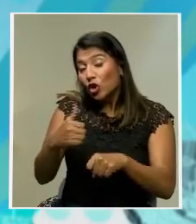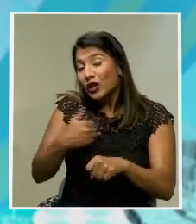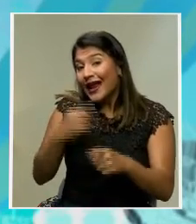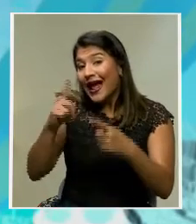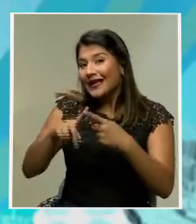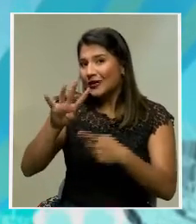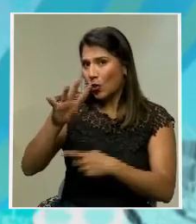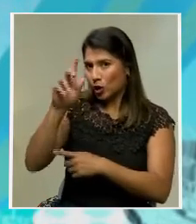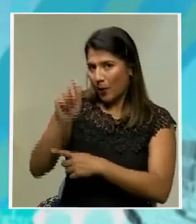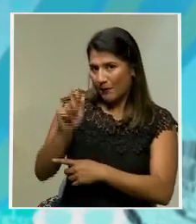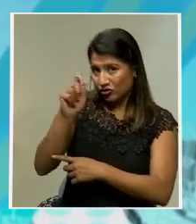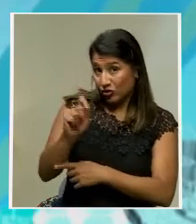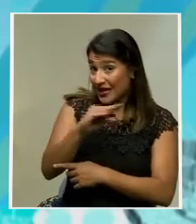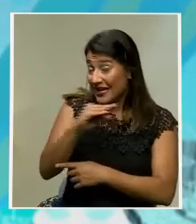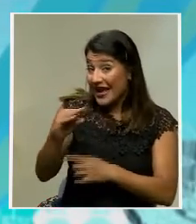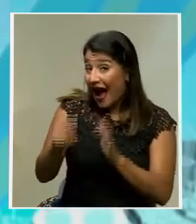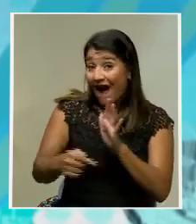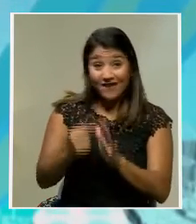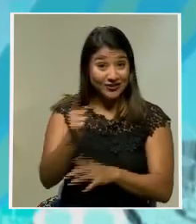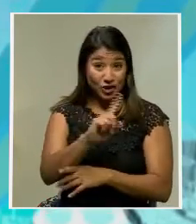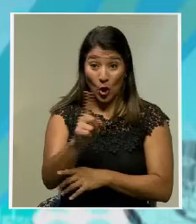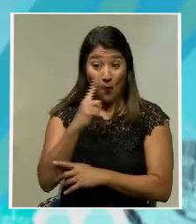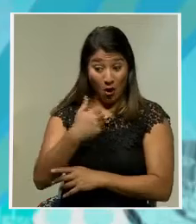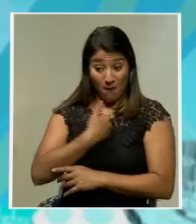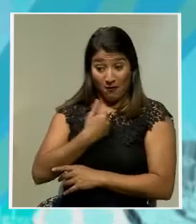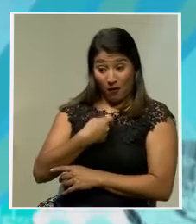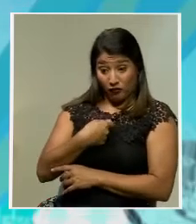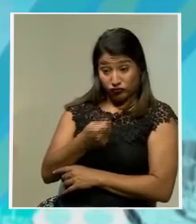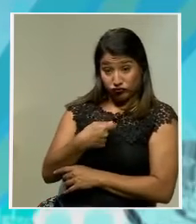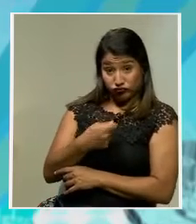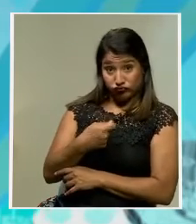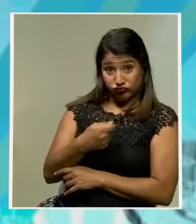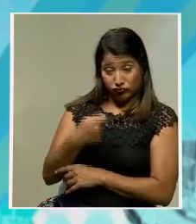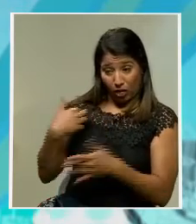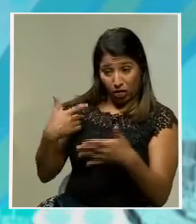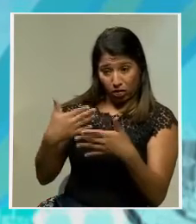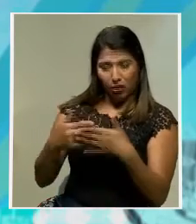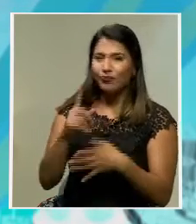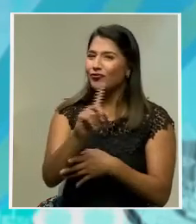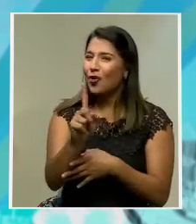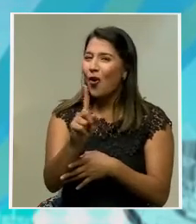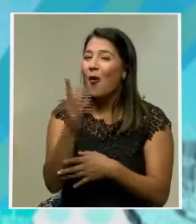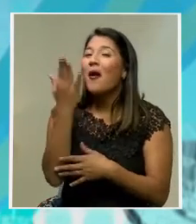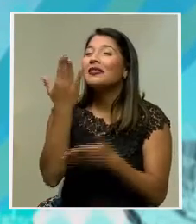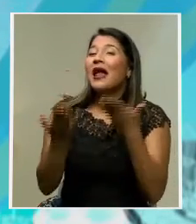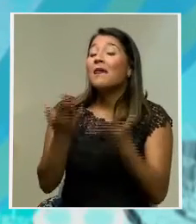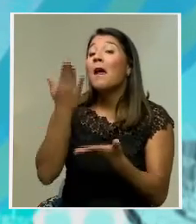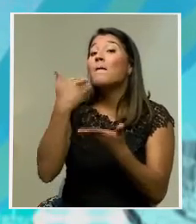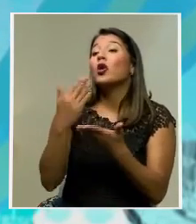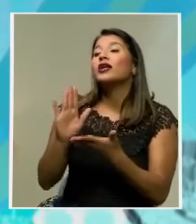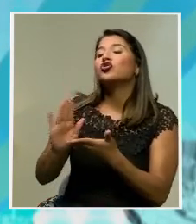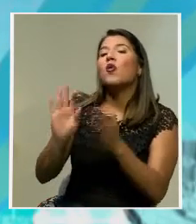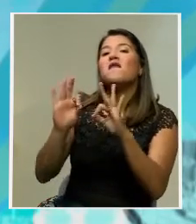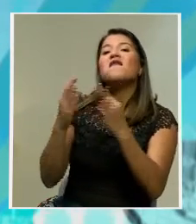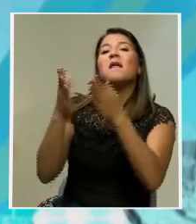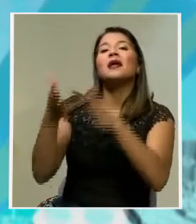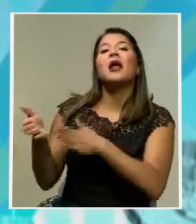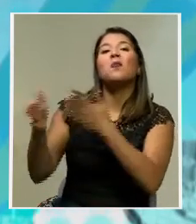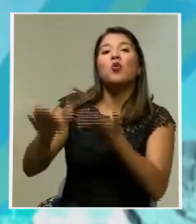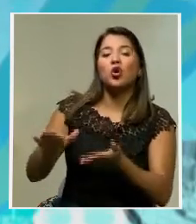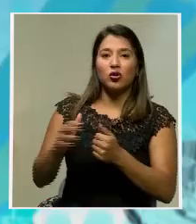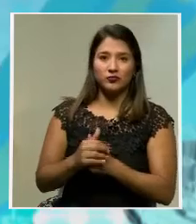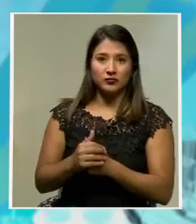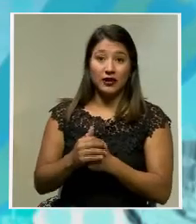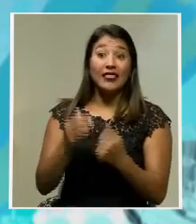ni siquiera por cotización propia, sino vinculadas con personas familiares ya fallecidos. Entonces, alguien tenía 2 pensiones,